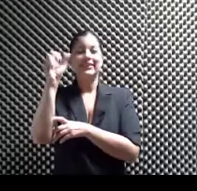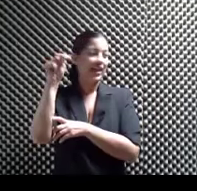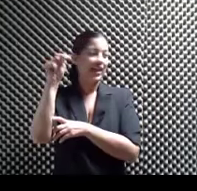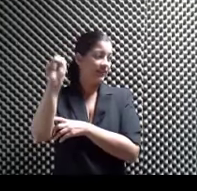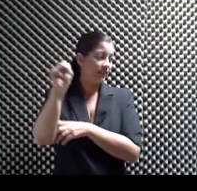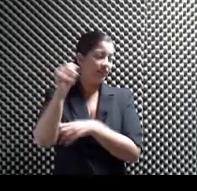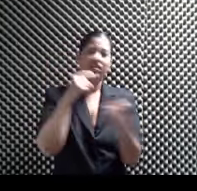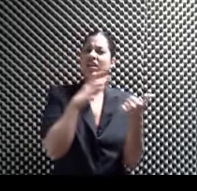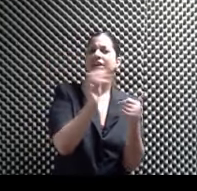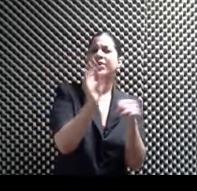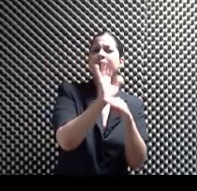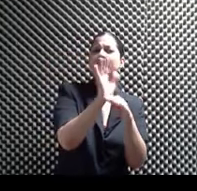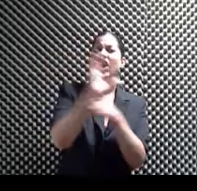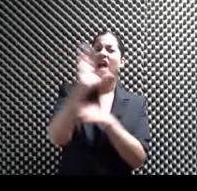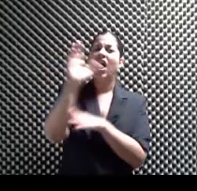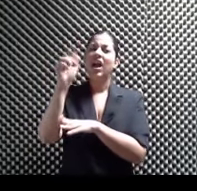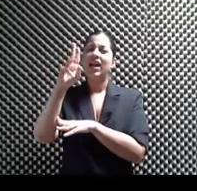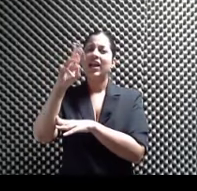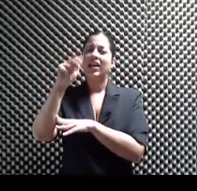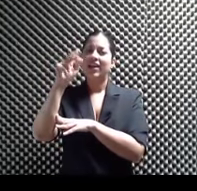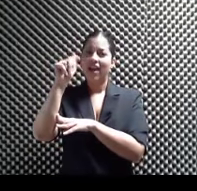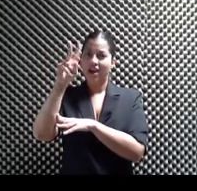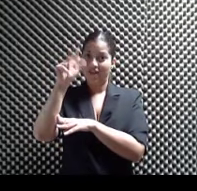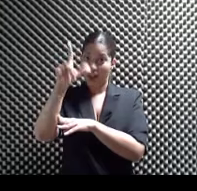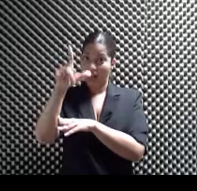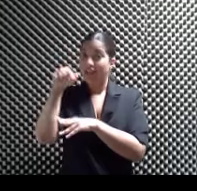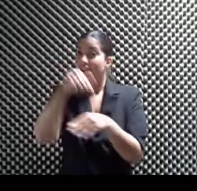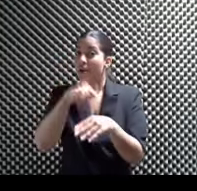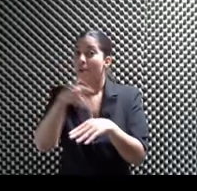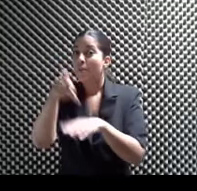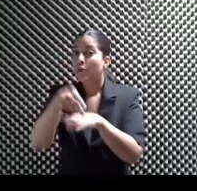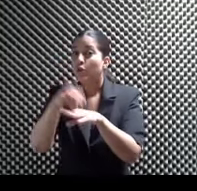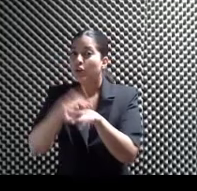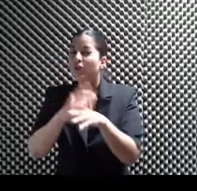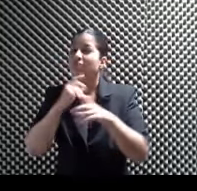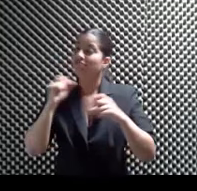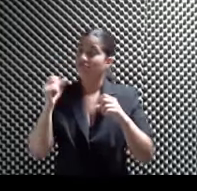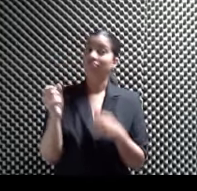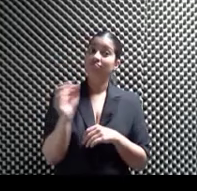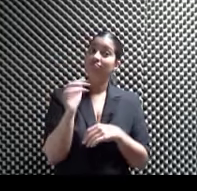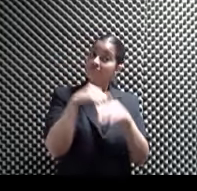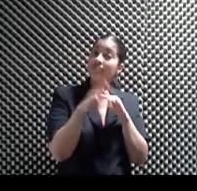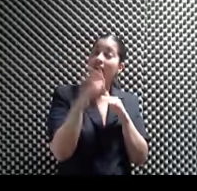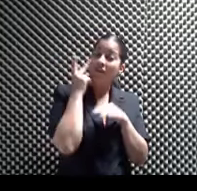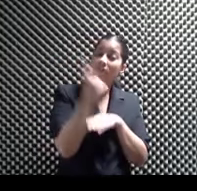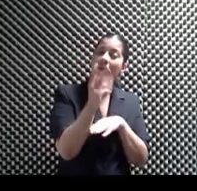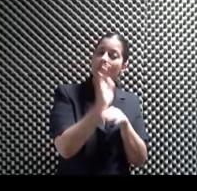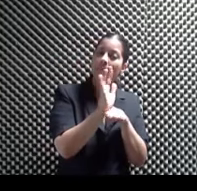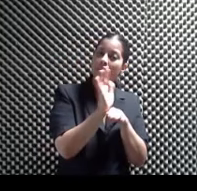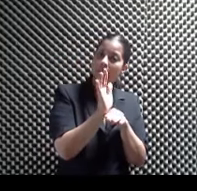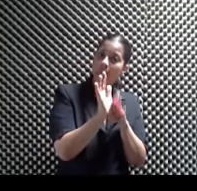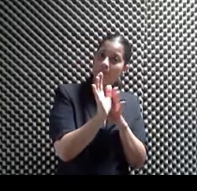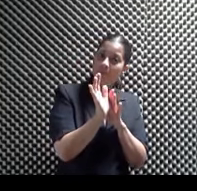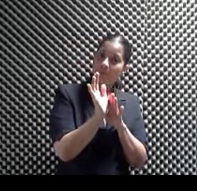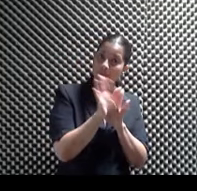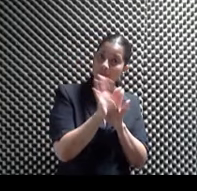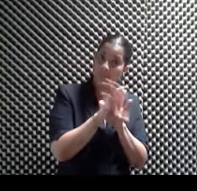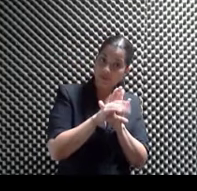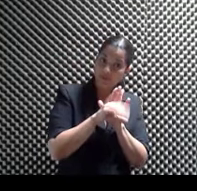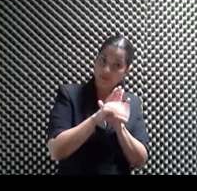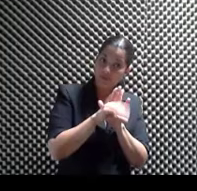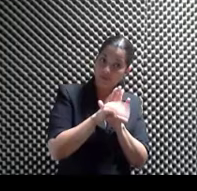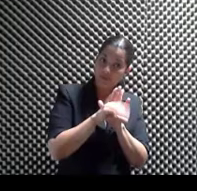Carnaval en Puerto Rico Los que puedan buscarla Van a ver muchas escenas Grabadas Inclusive El gigante de Carolina Montado